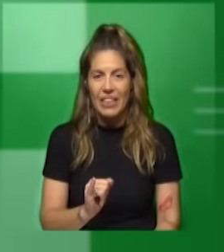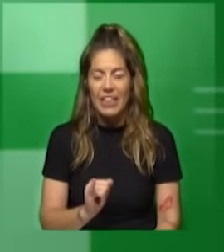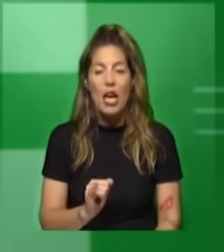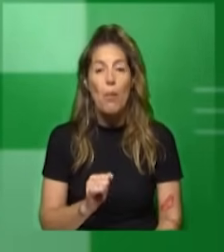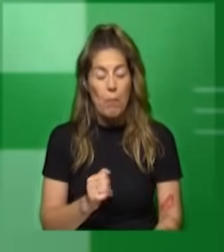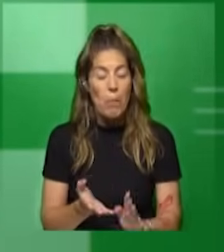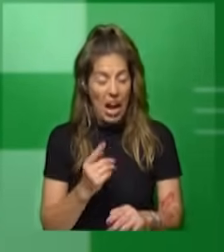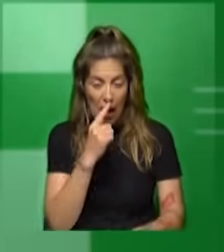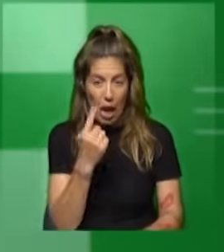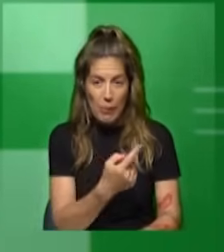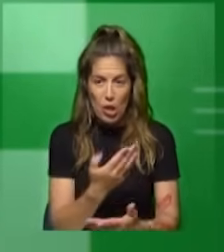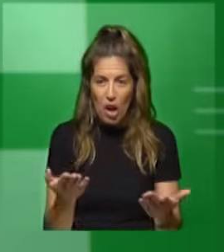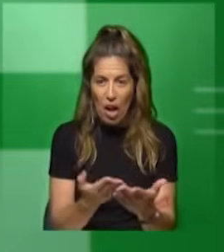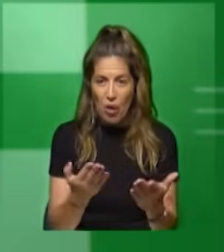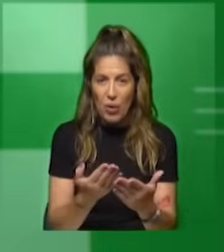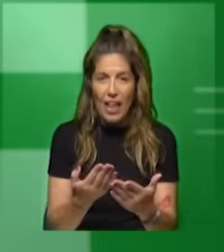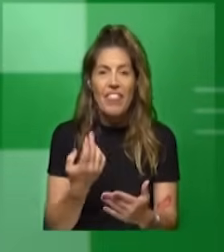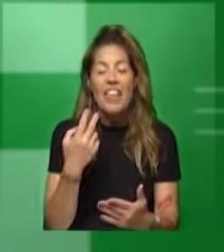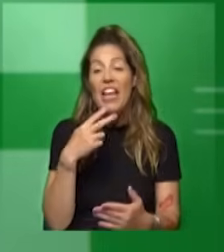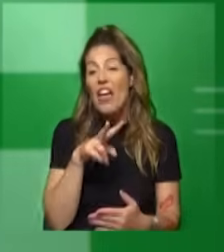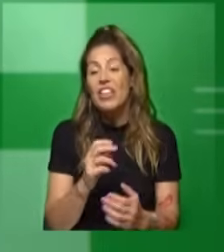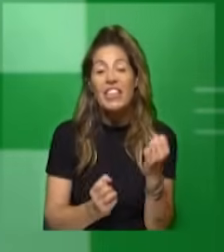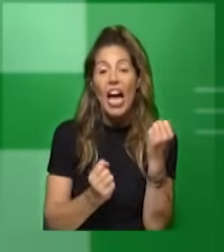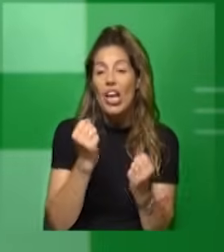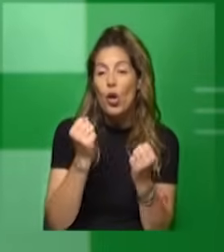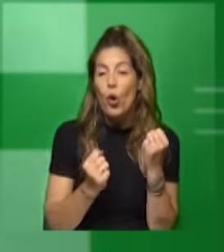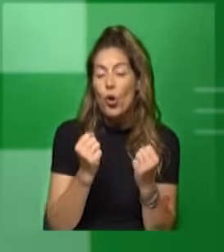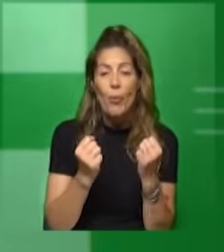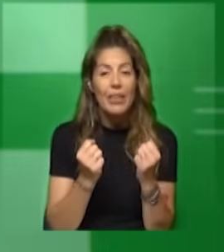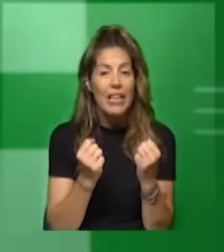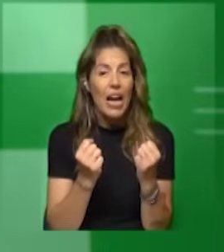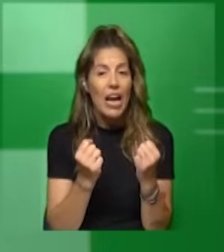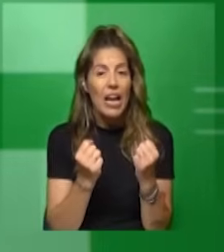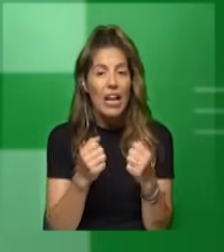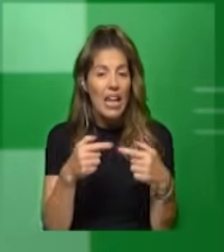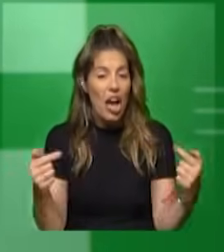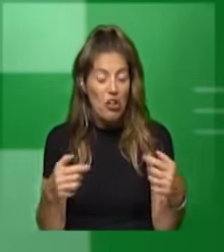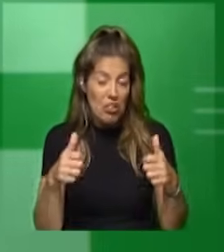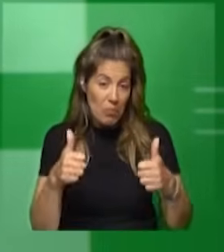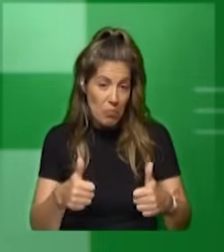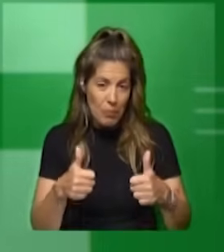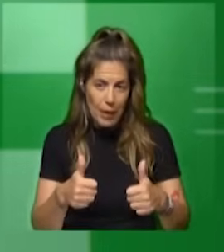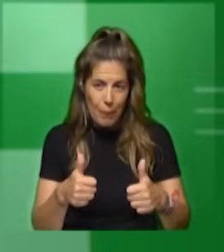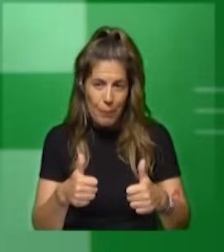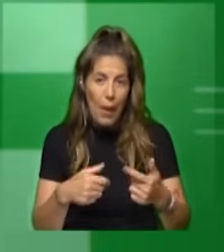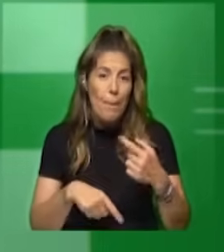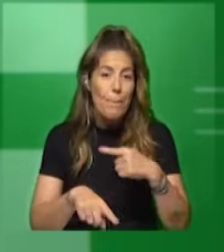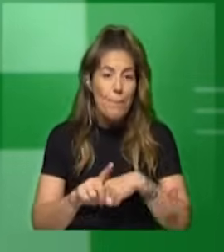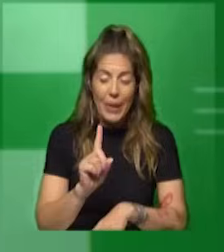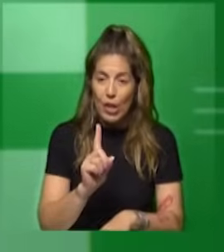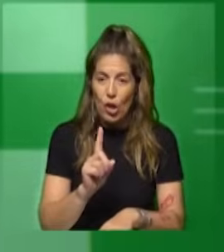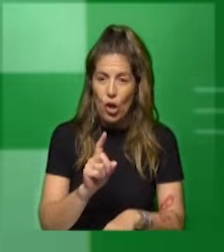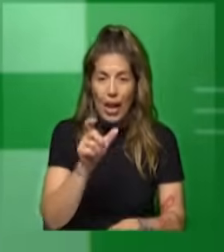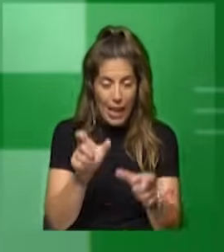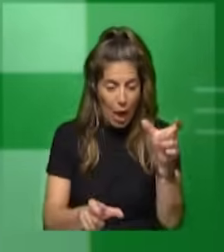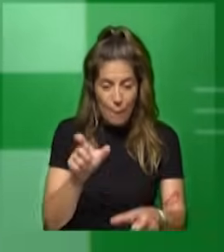acelerar. Desde la vista puramente económica, las cosas van bien. Pero claro, la